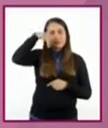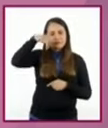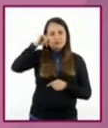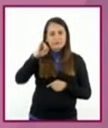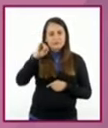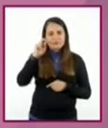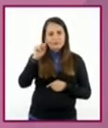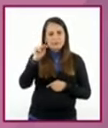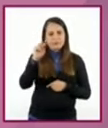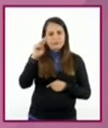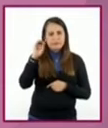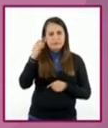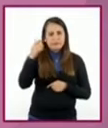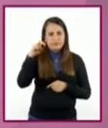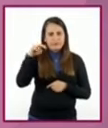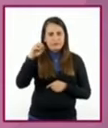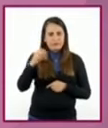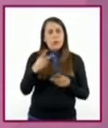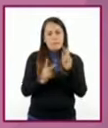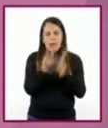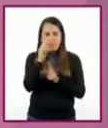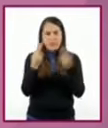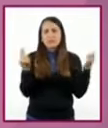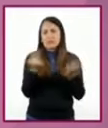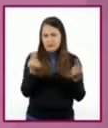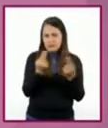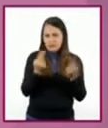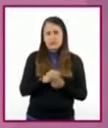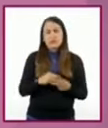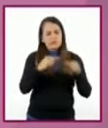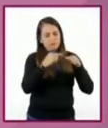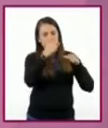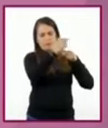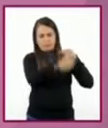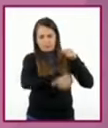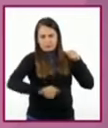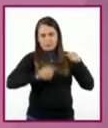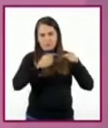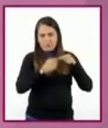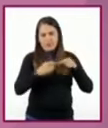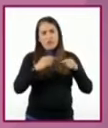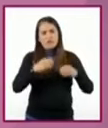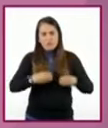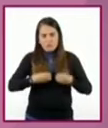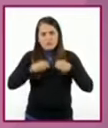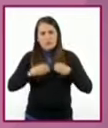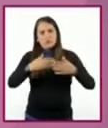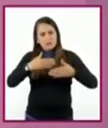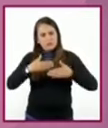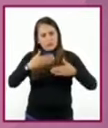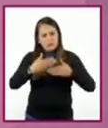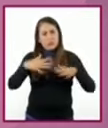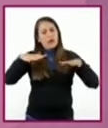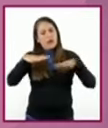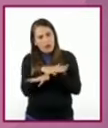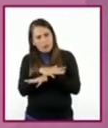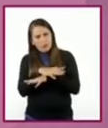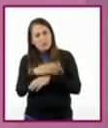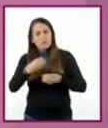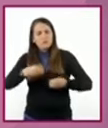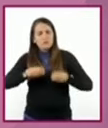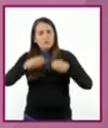requerido por las plantas. Podemos señalar que su recorrido entre los factores bióticos y abióticos comienza gracias a